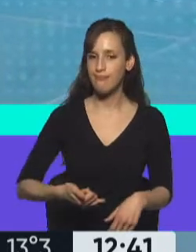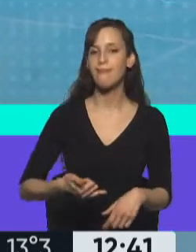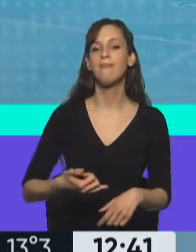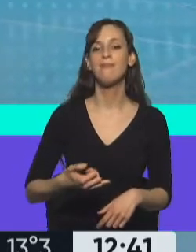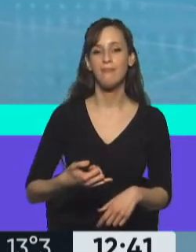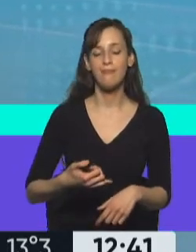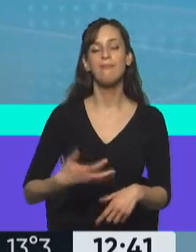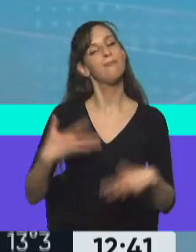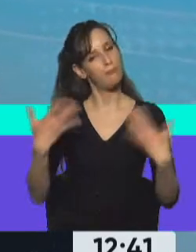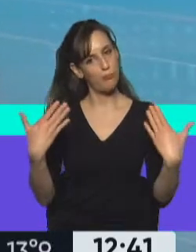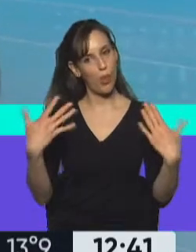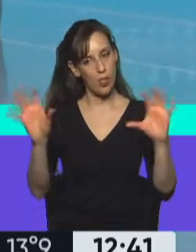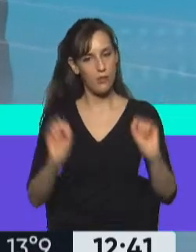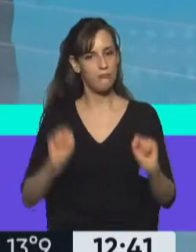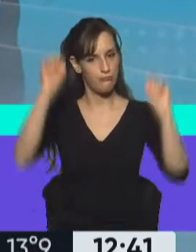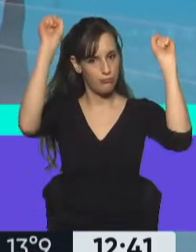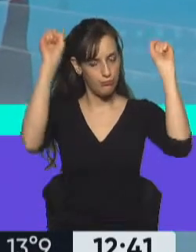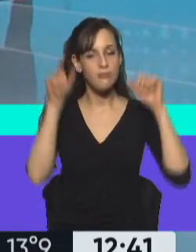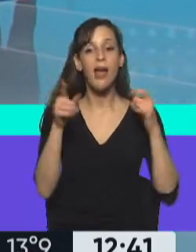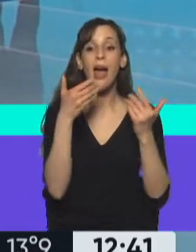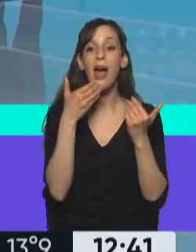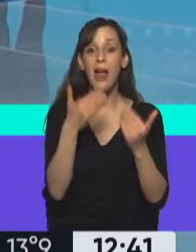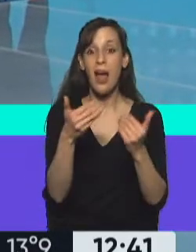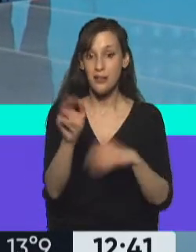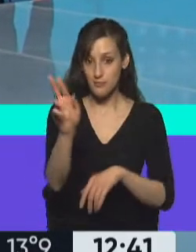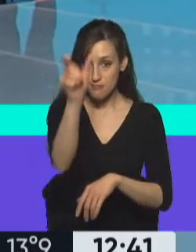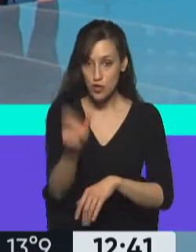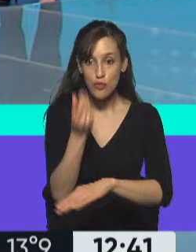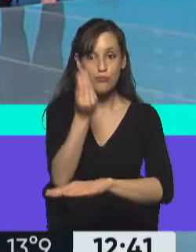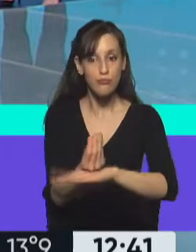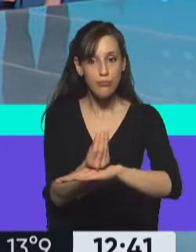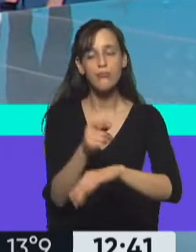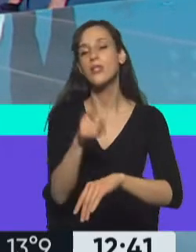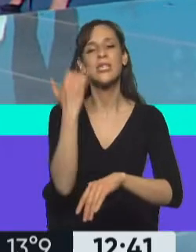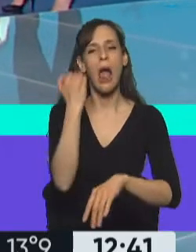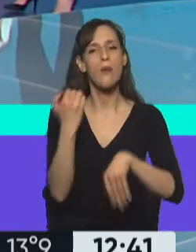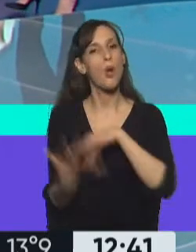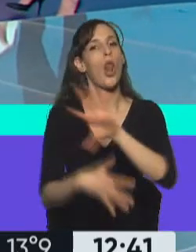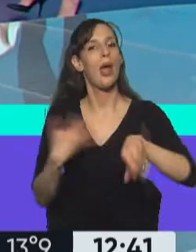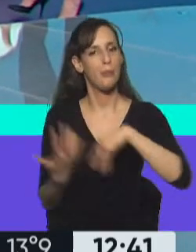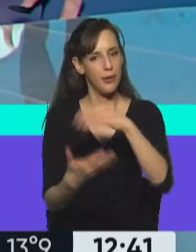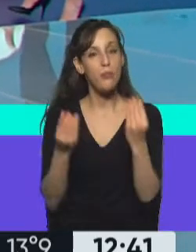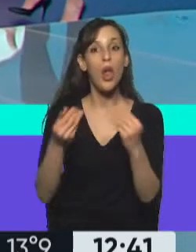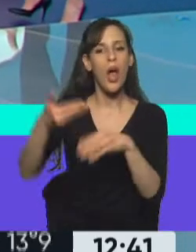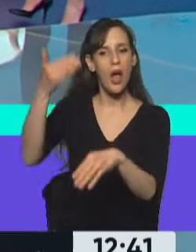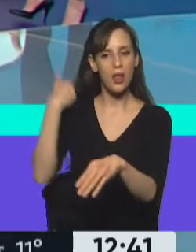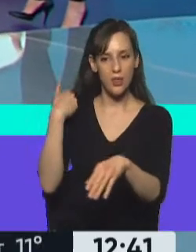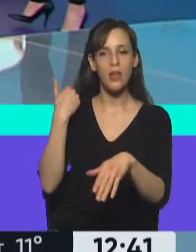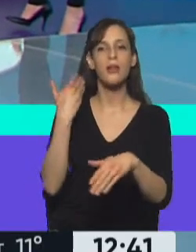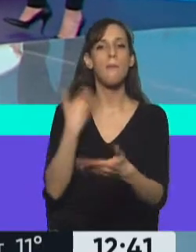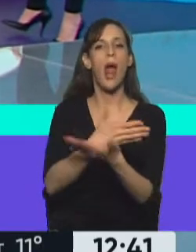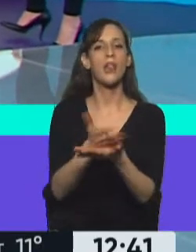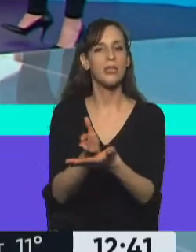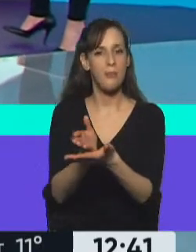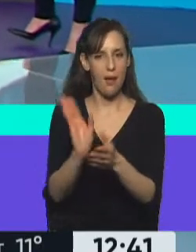levantamiento de pesas. A raíz de ella hubo una suerte de polémica. ¿Por qué? Porque ella ya había participado en otros Juegos Olímpicos en la categoría de